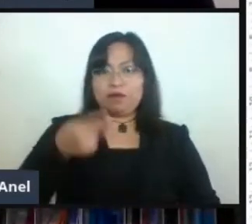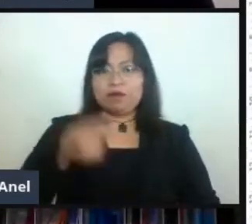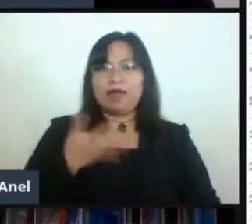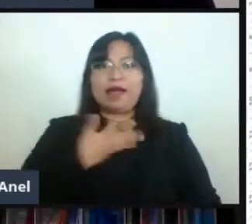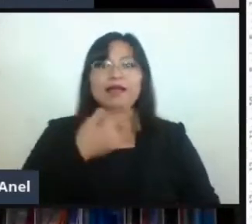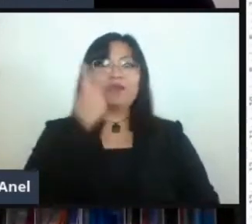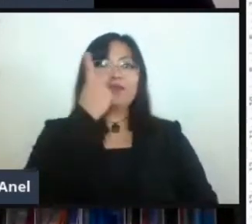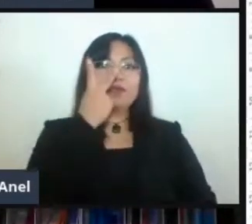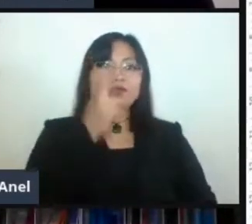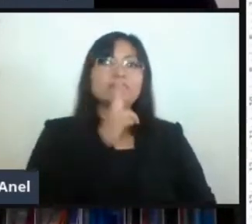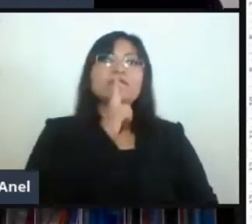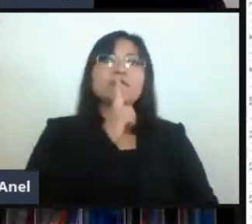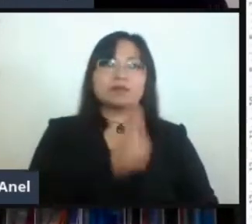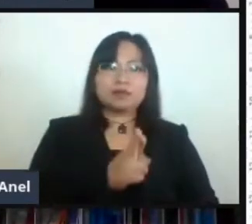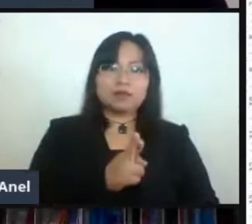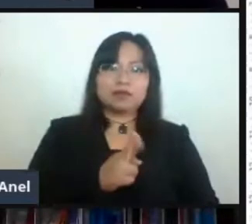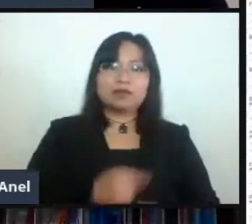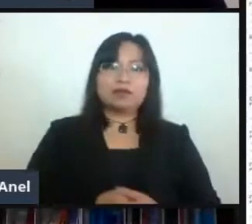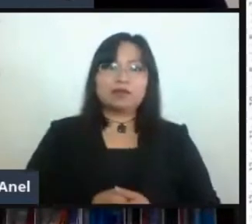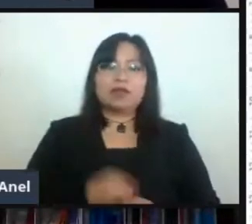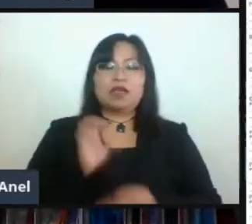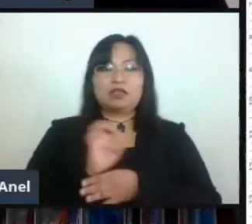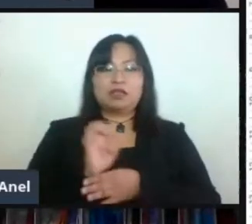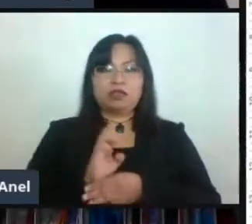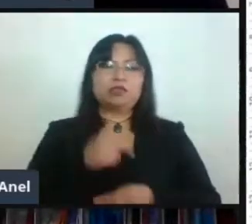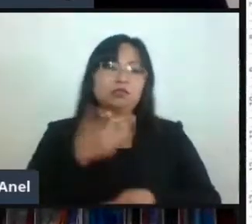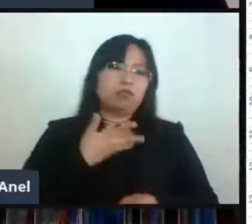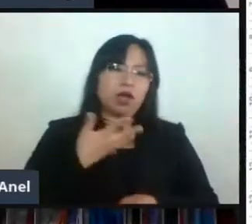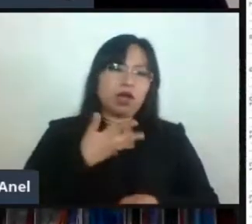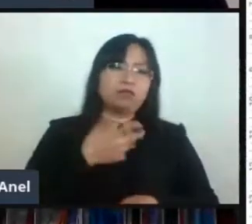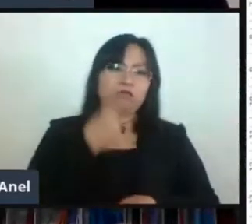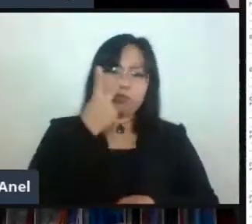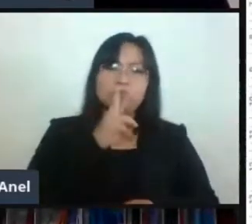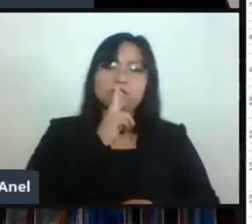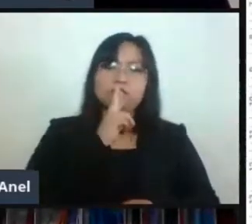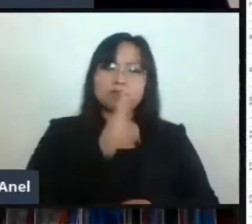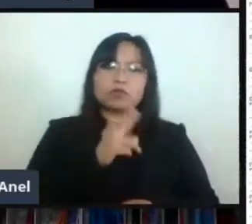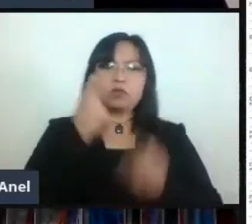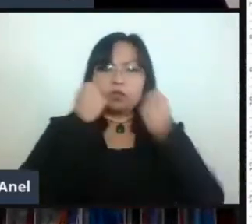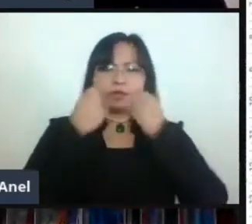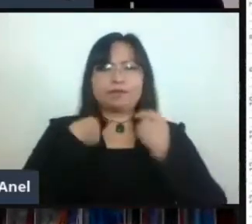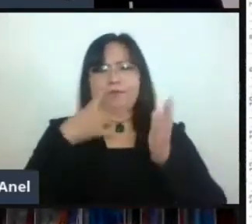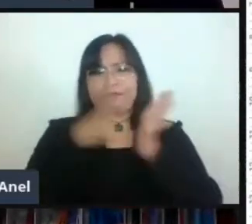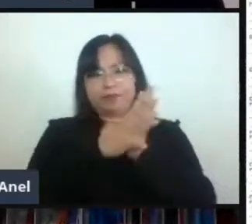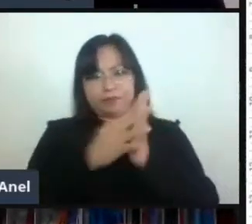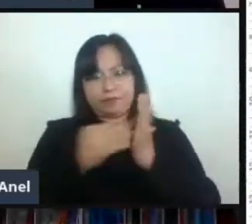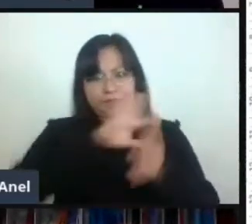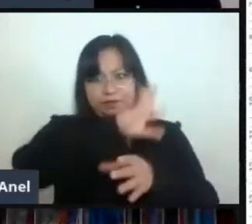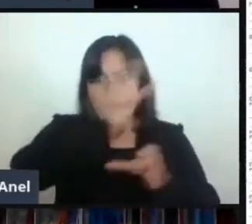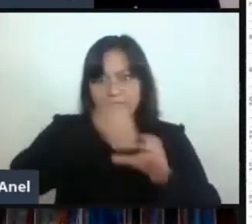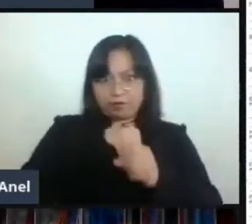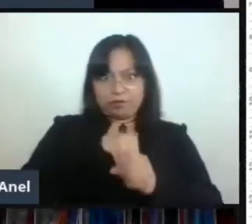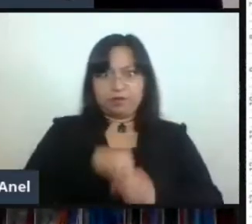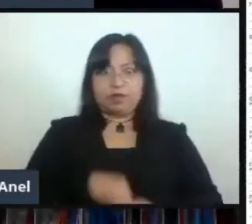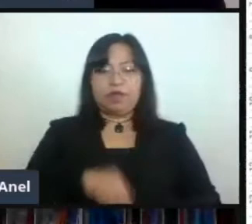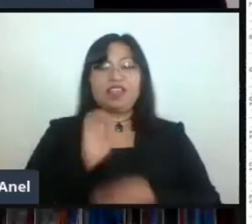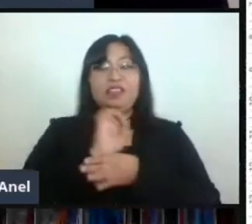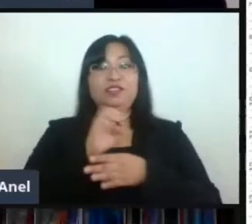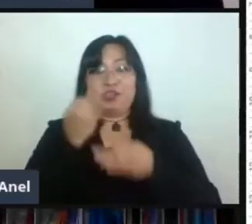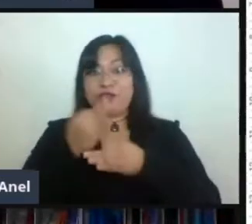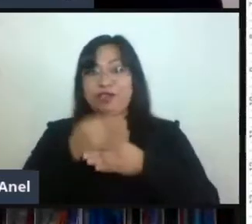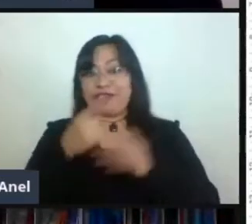respuestas. Como tiene dos respuestas, bueno, en primer lugar las voy a tomar y ahorita les voy a decir cómo voy a seleccionar otro